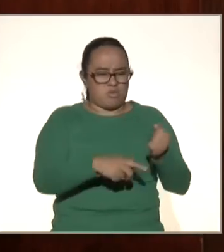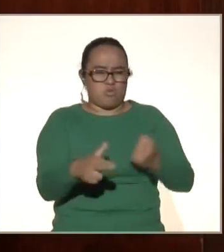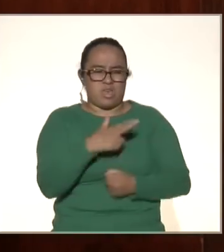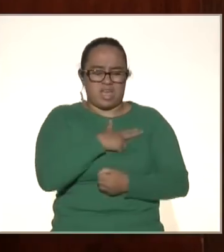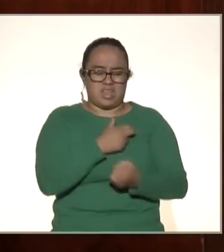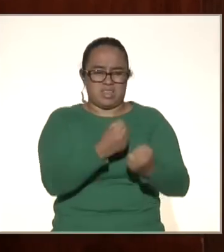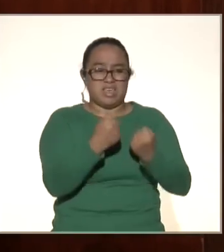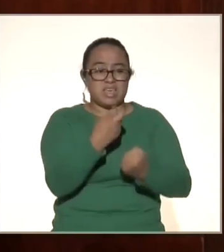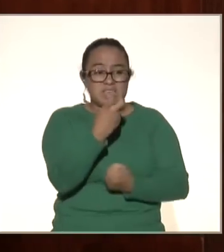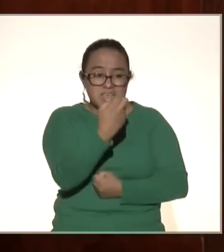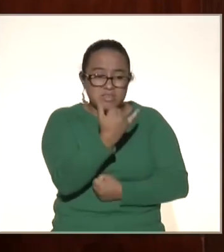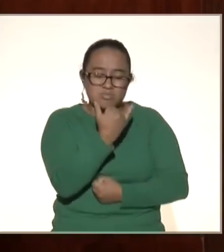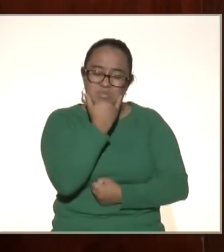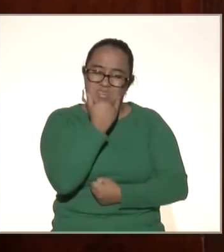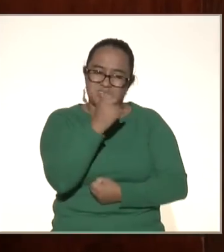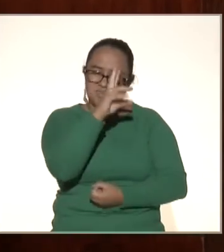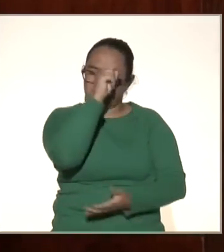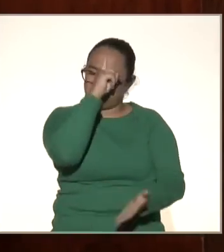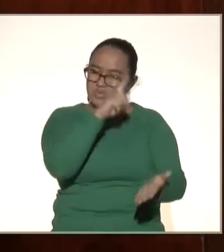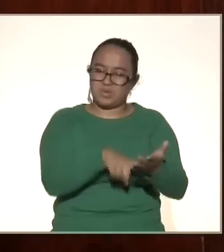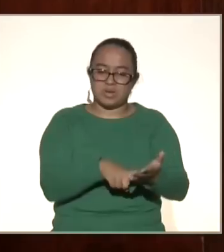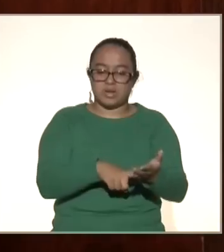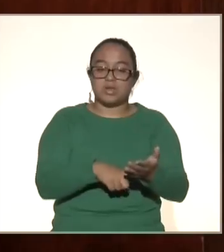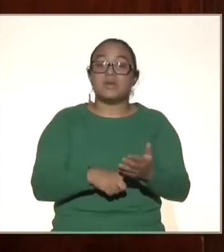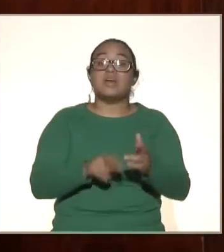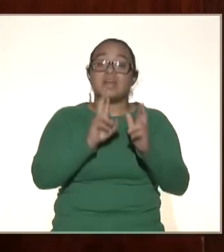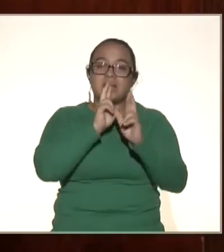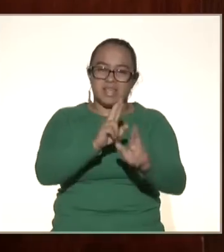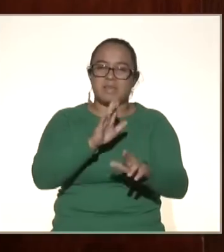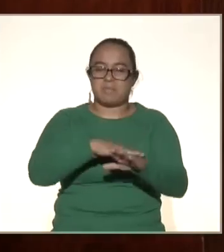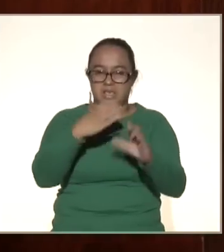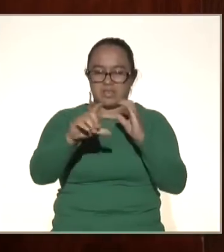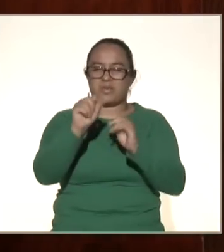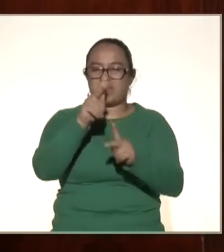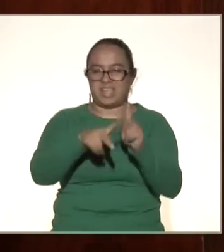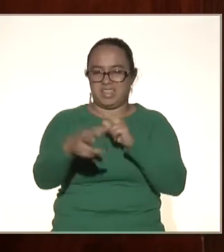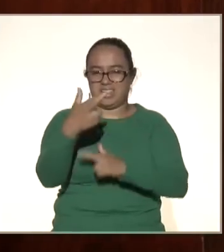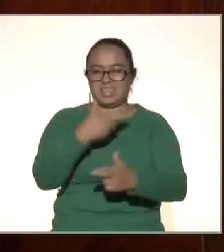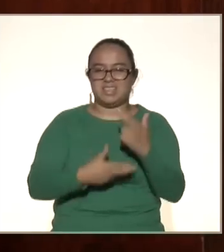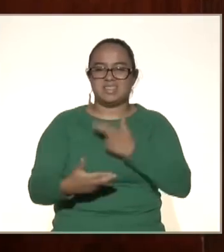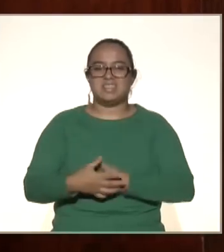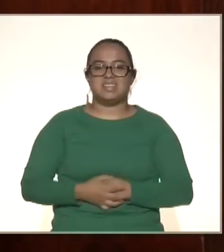una posibilidad entre nosotros. La respuesta y más comentarios al volver de la pausa.